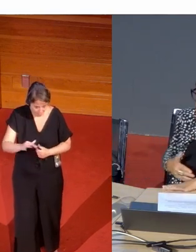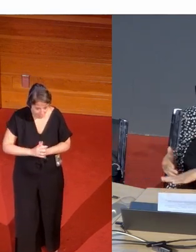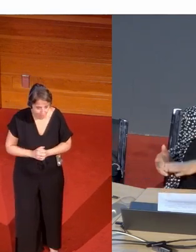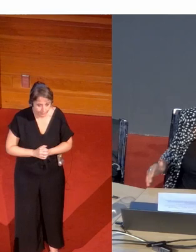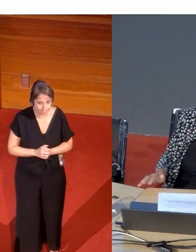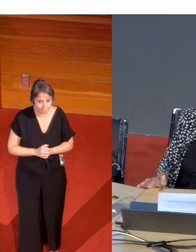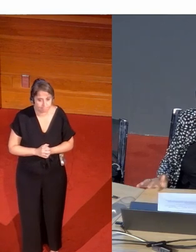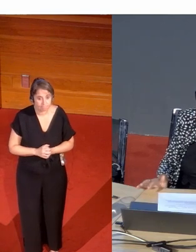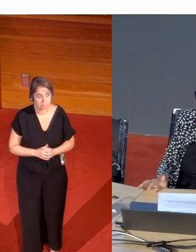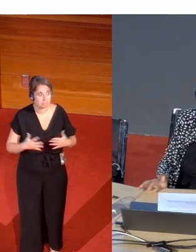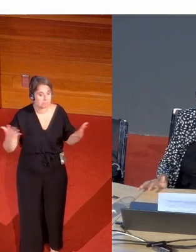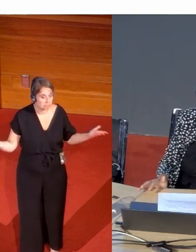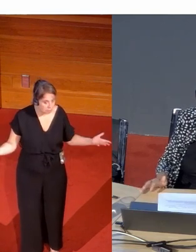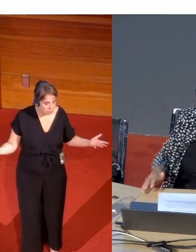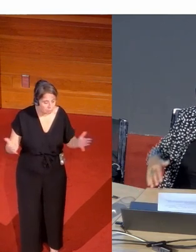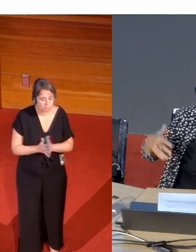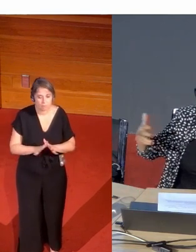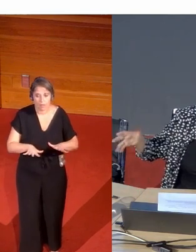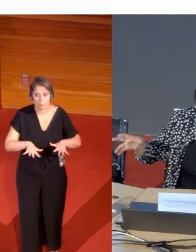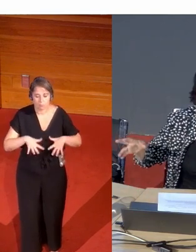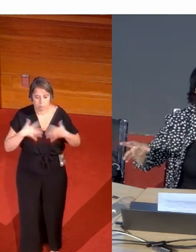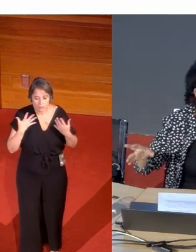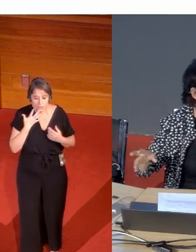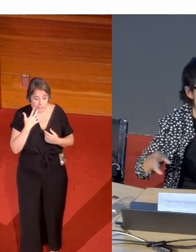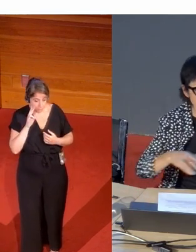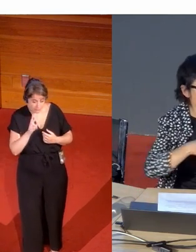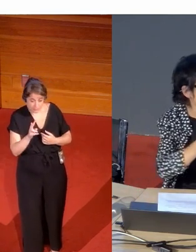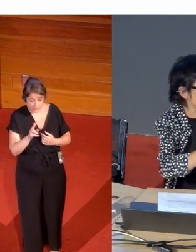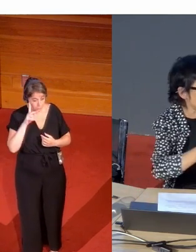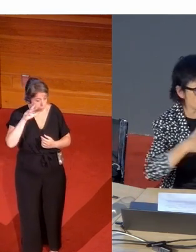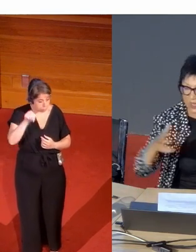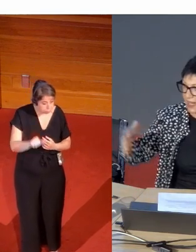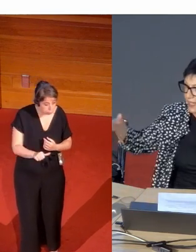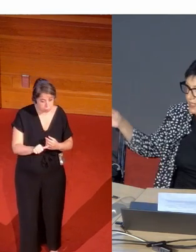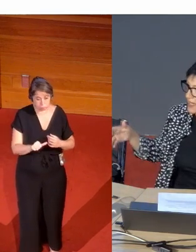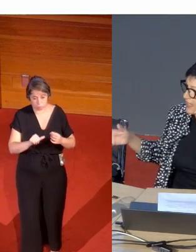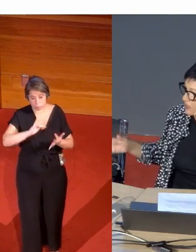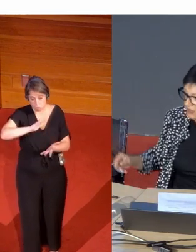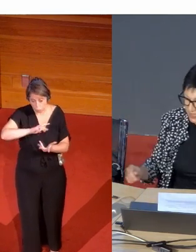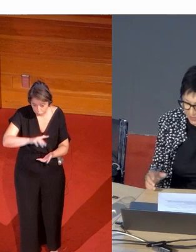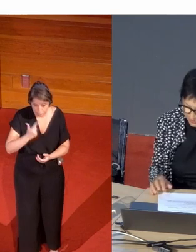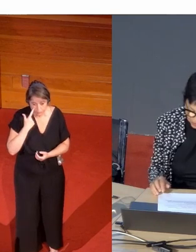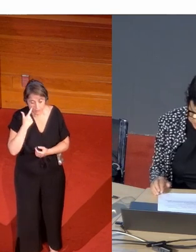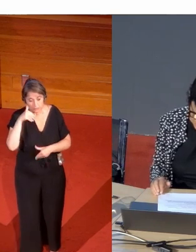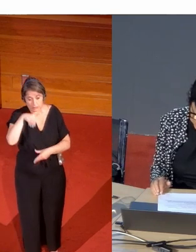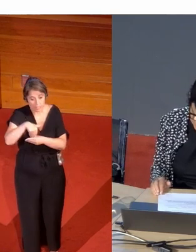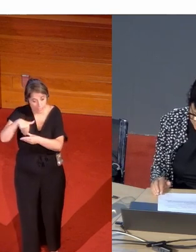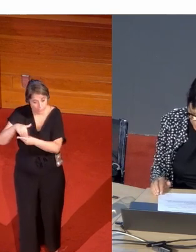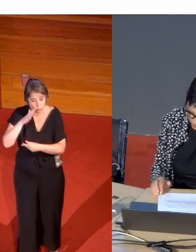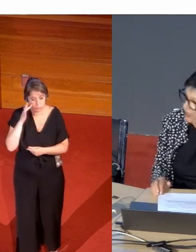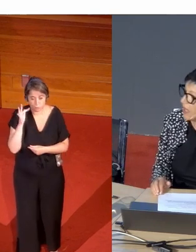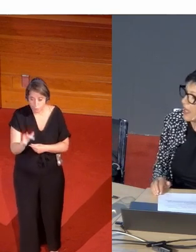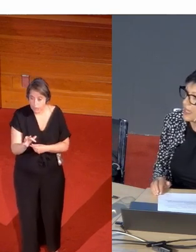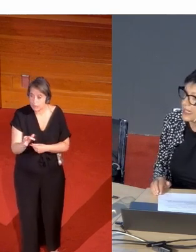y entonces Nos encontramos con que si visteis la información o los titulares que salieron de las elecciones en